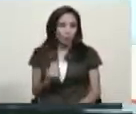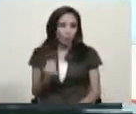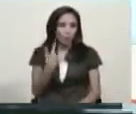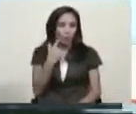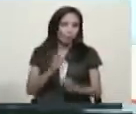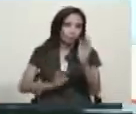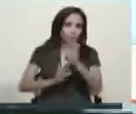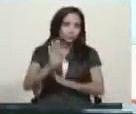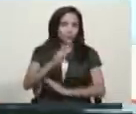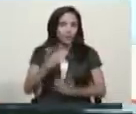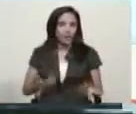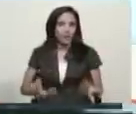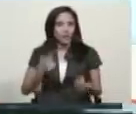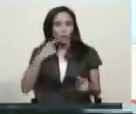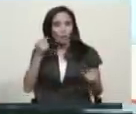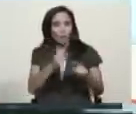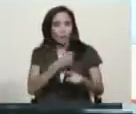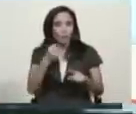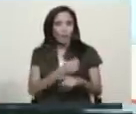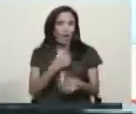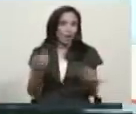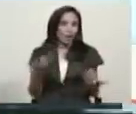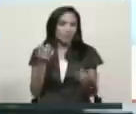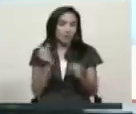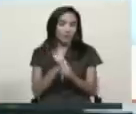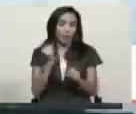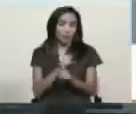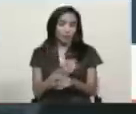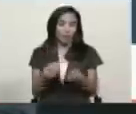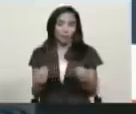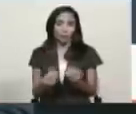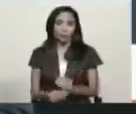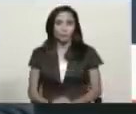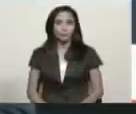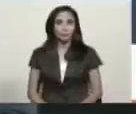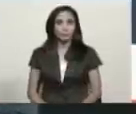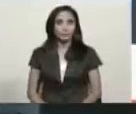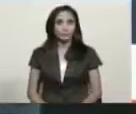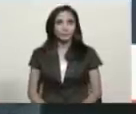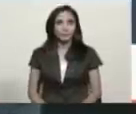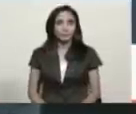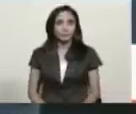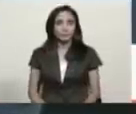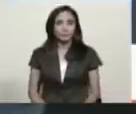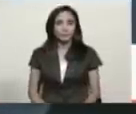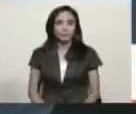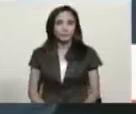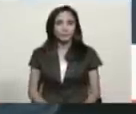siempre muy autoexigente y exigente. Siempre pidiendo lo imposible.